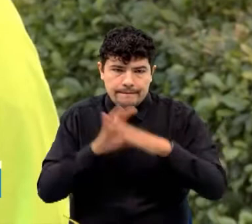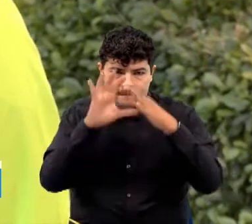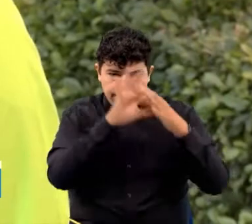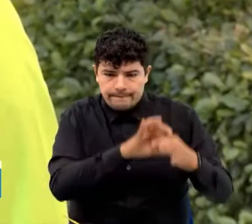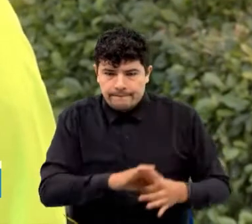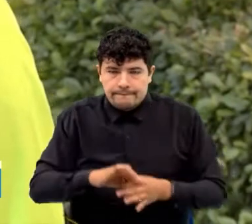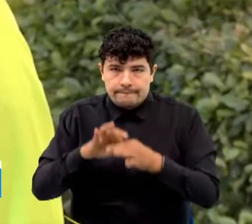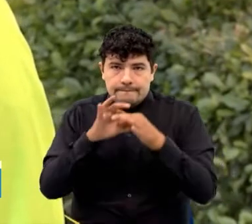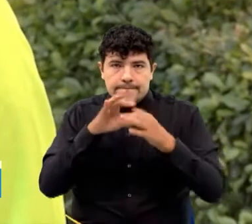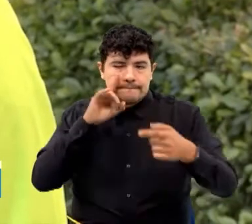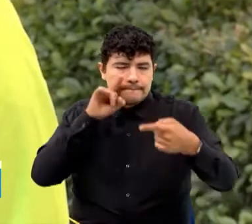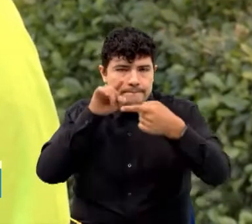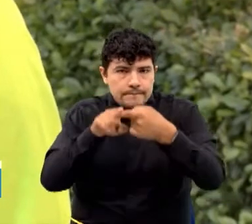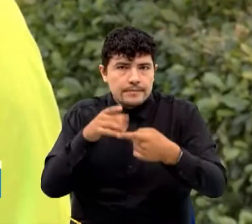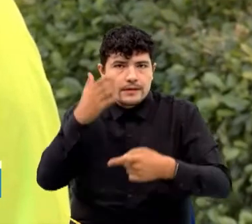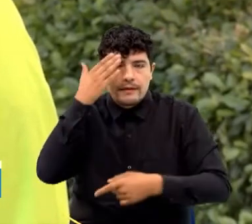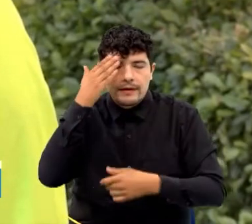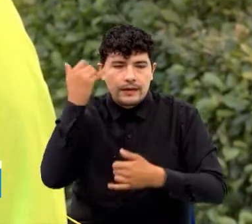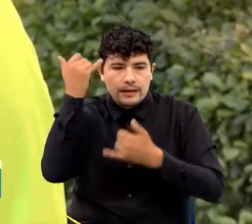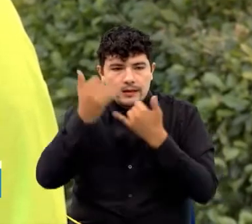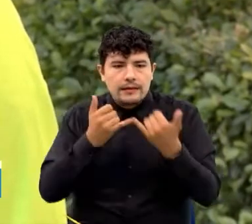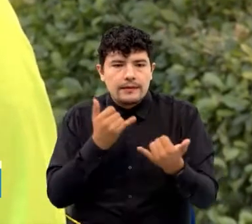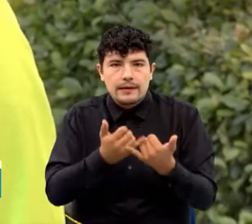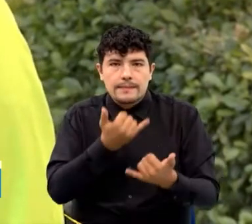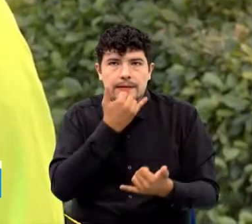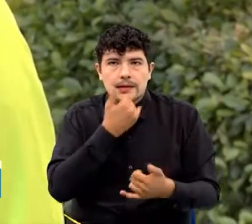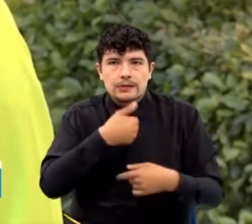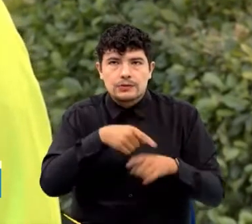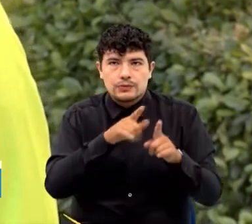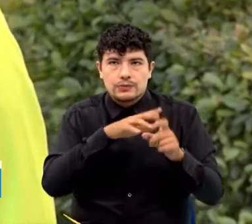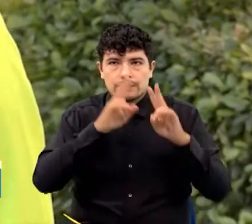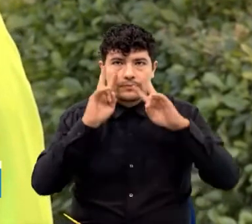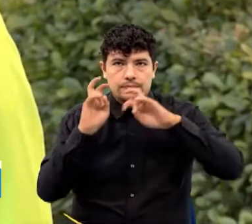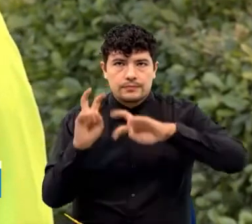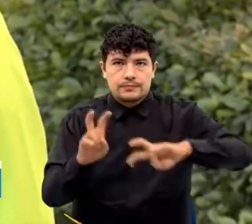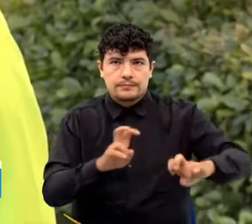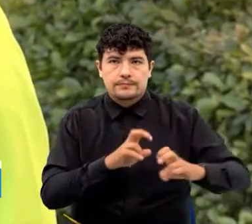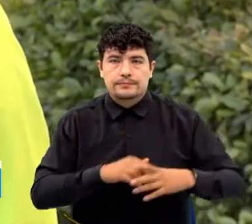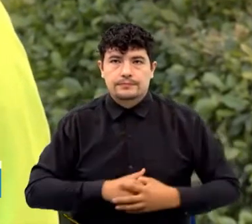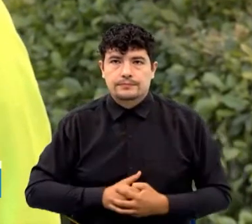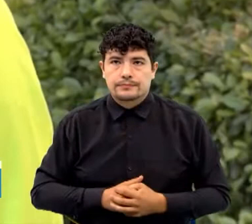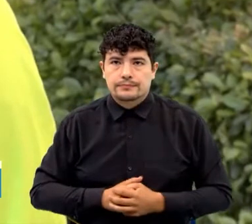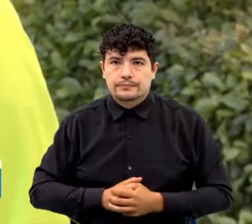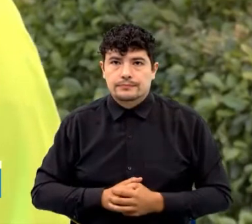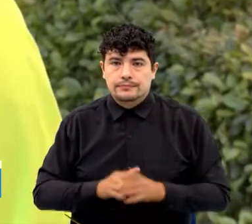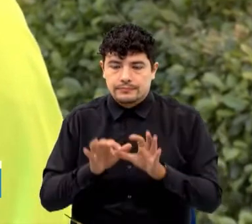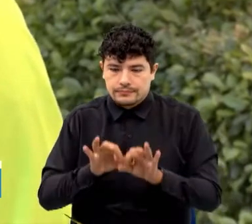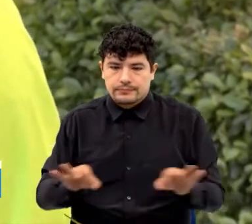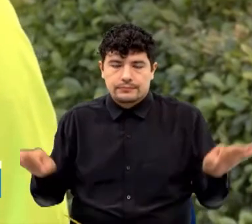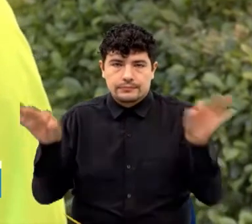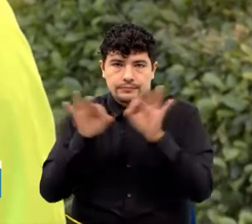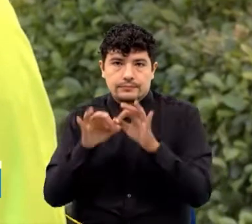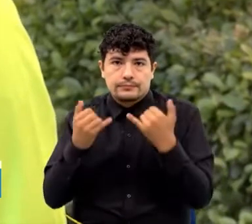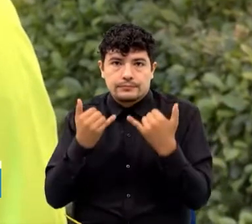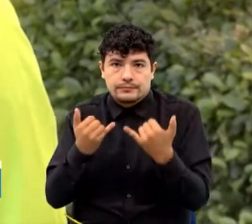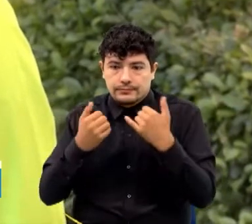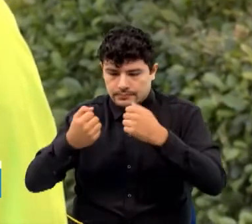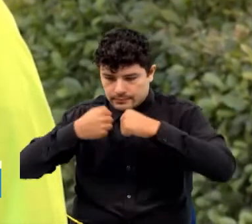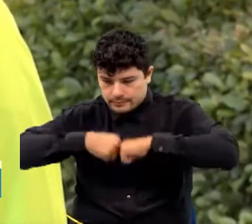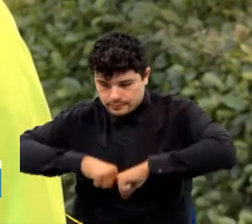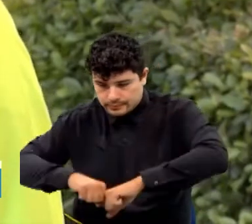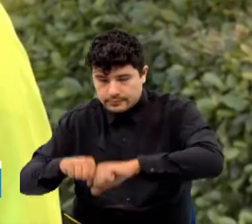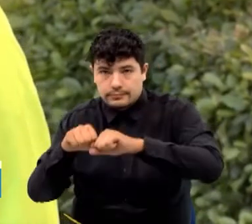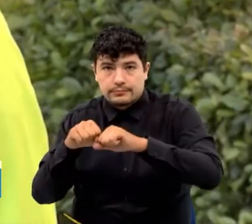articuladas en pro de sacar con éxito esta investigación. Y eso es lo más importante, que no escatimemos ningún